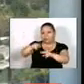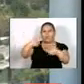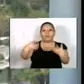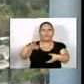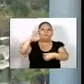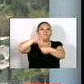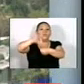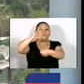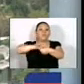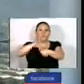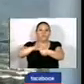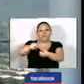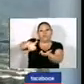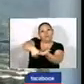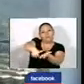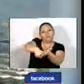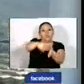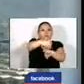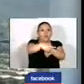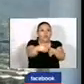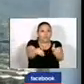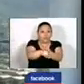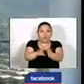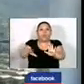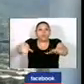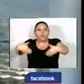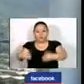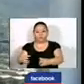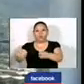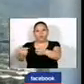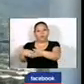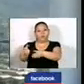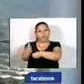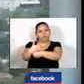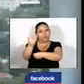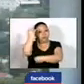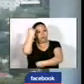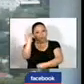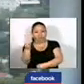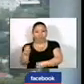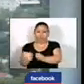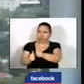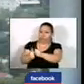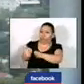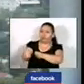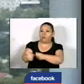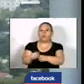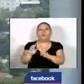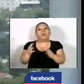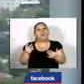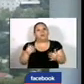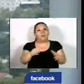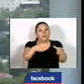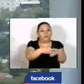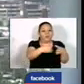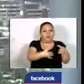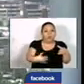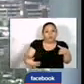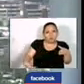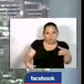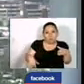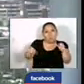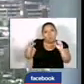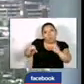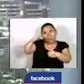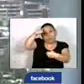legislativos y municipales en el cual el partido Nuevas Ideas obtuvo la mayoría de votos y esperan que el ejecutivo llegue a un acuerdo con el